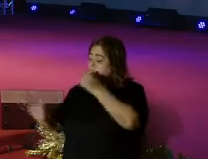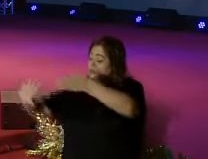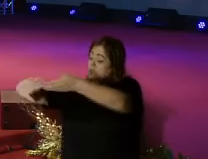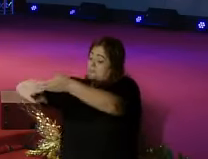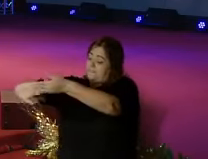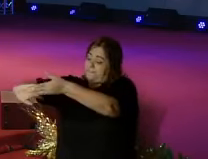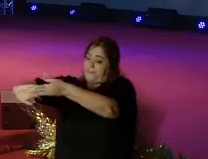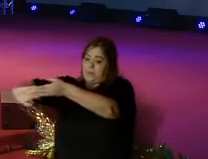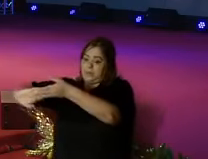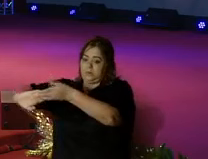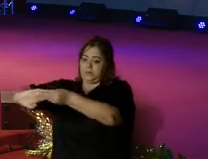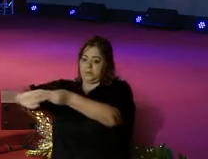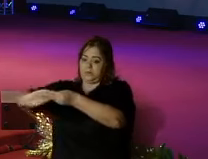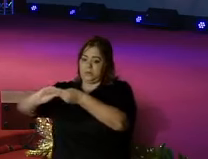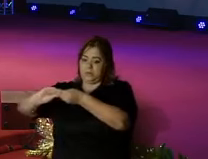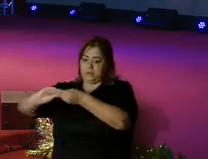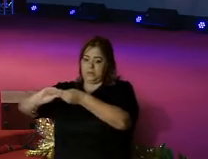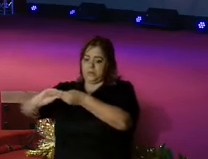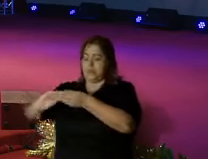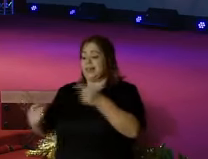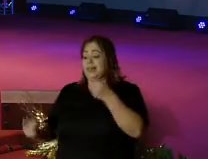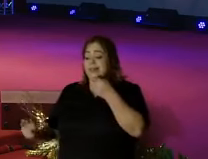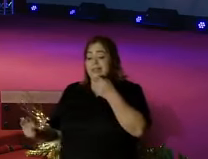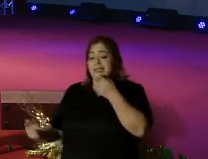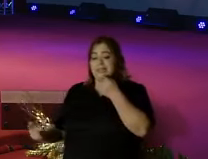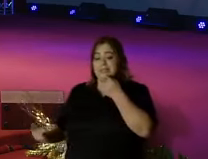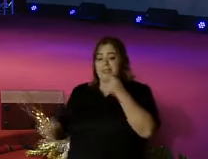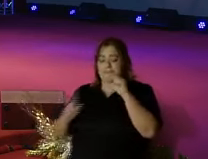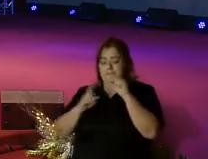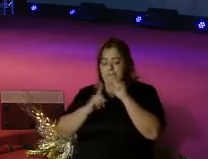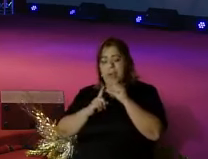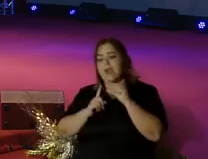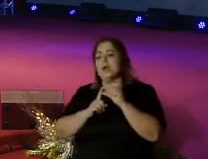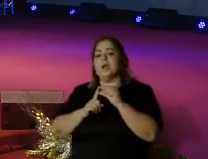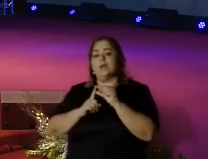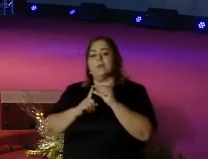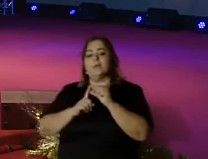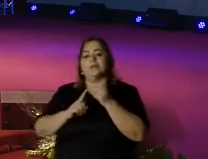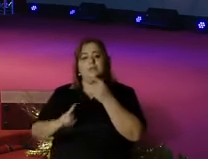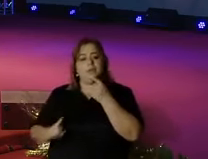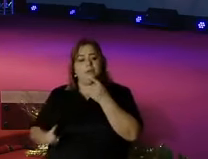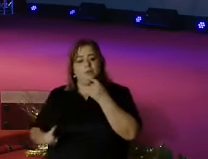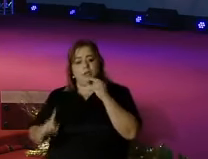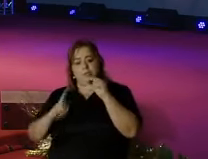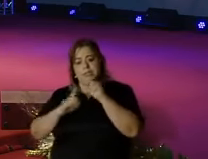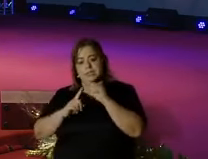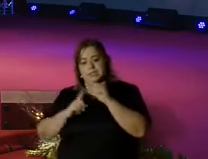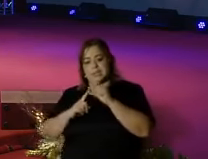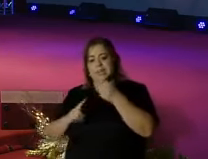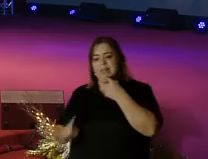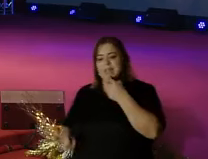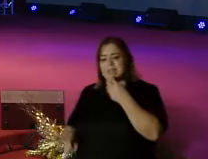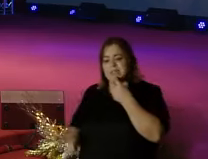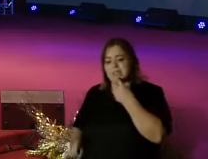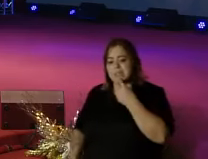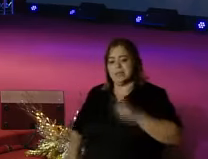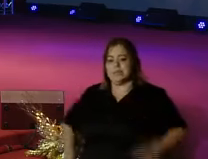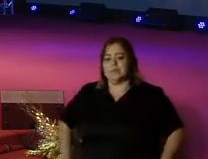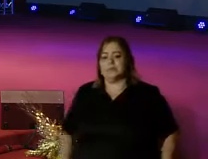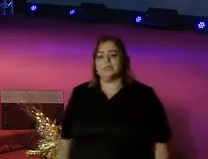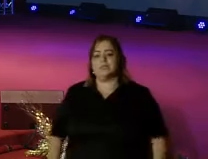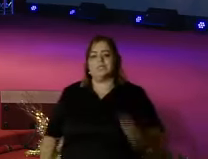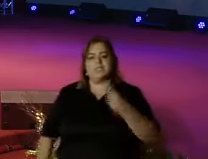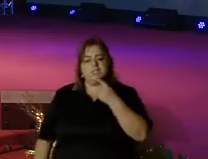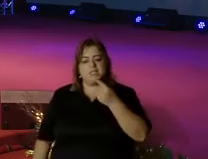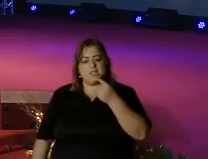muerta? Habló las palabras que hasta hoy decimos cuando queremos resucitar algo. Yo las he repetido